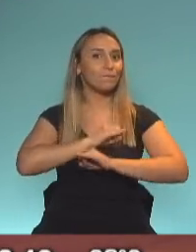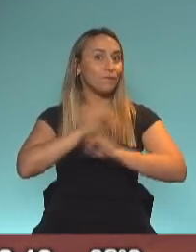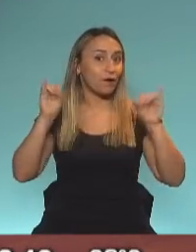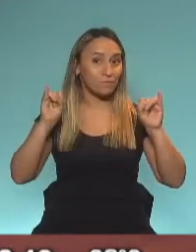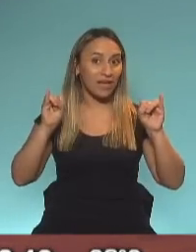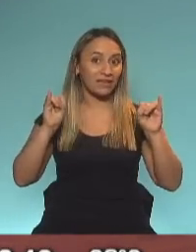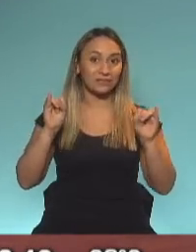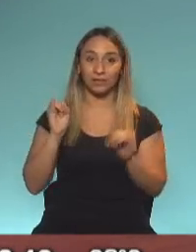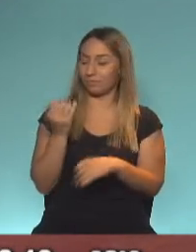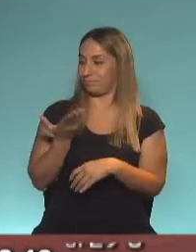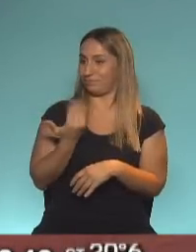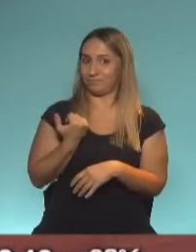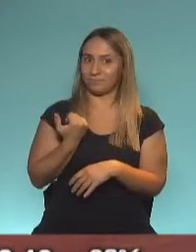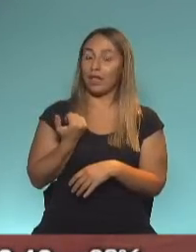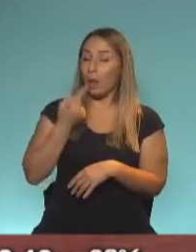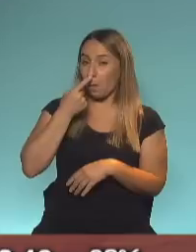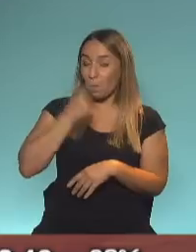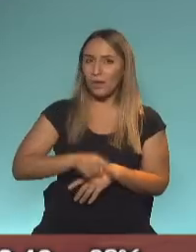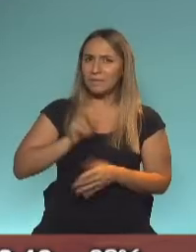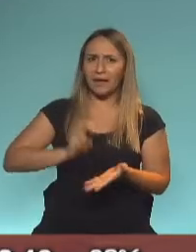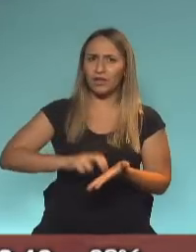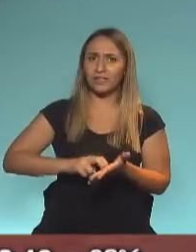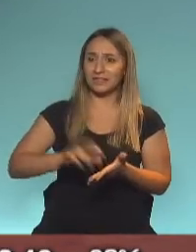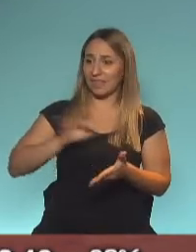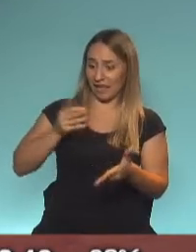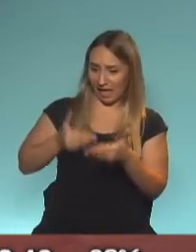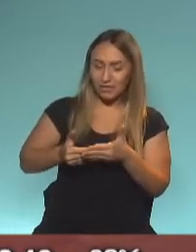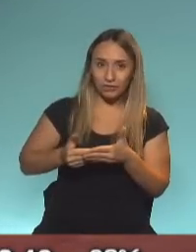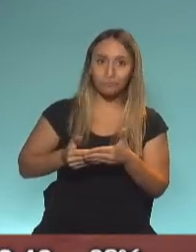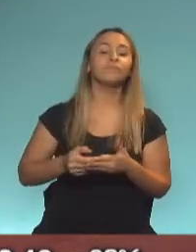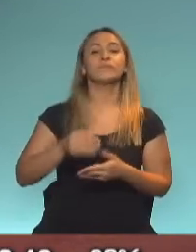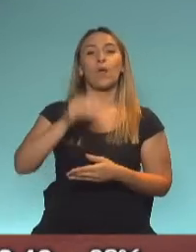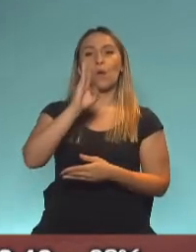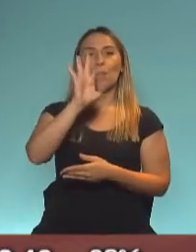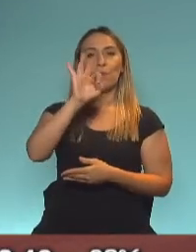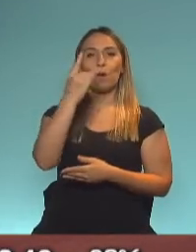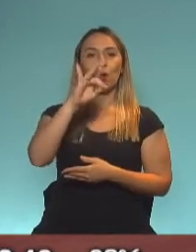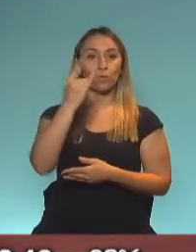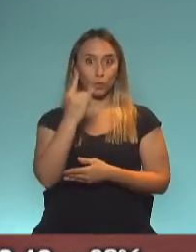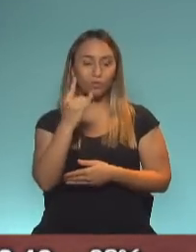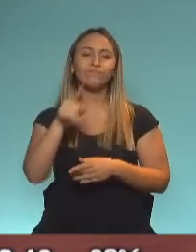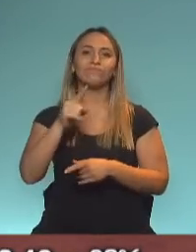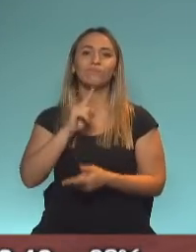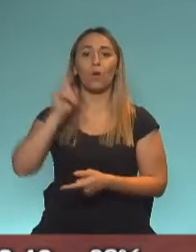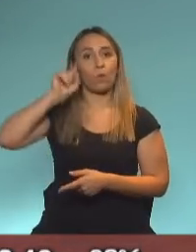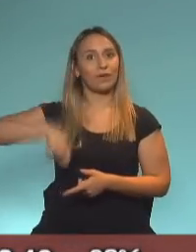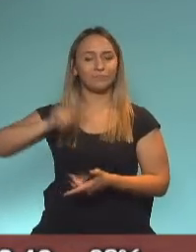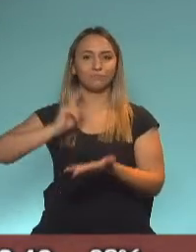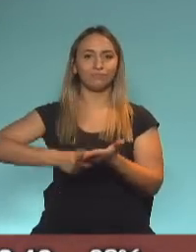las últimas horas del año. Amado Vudú, luego de que el juez Daniel Obligado revocara su